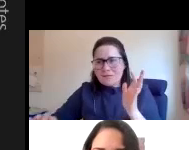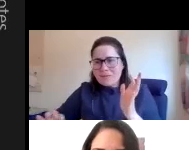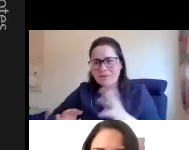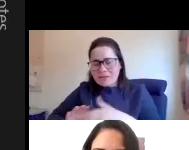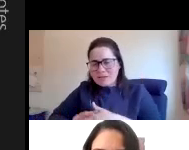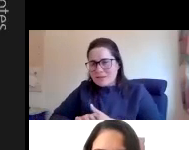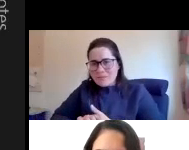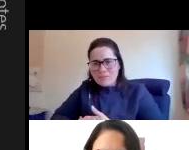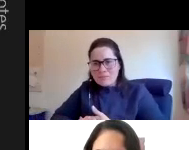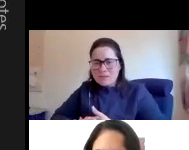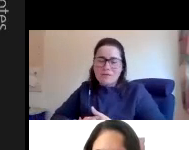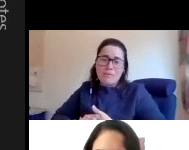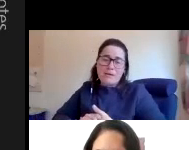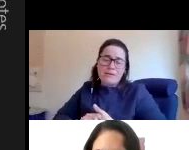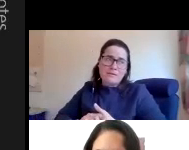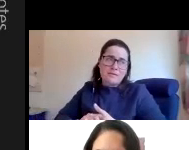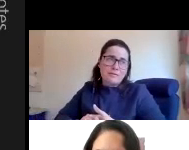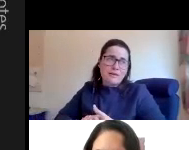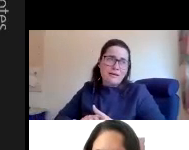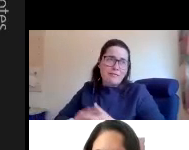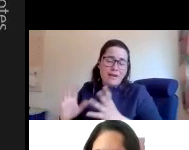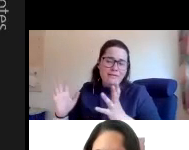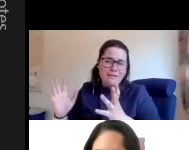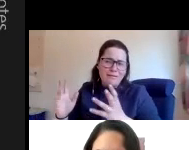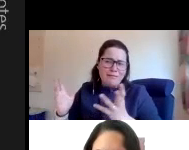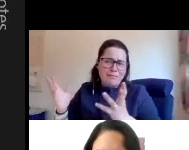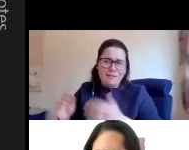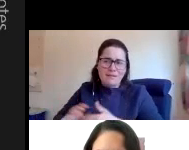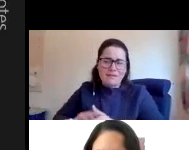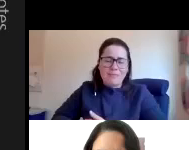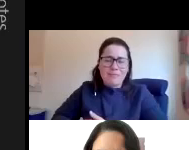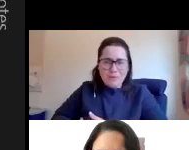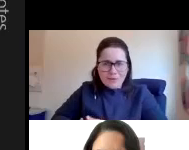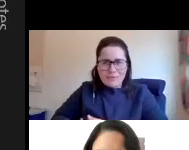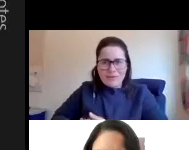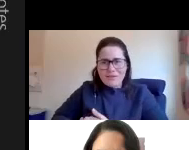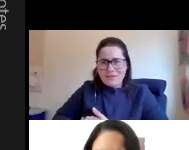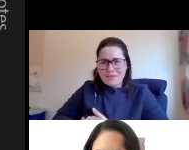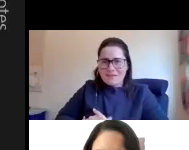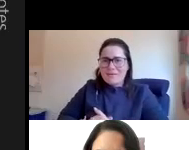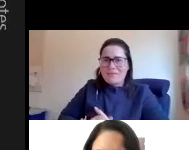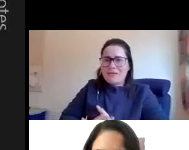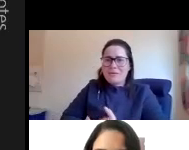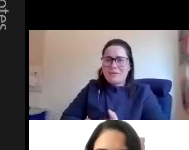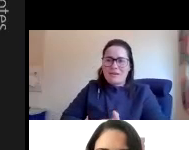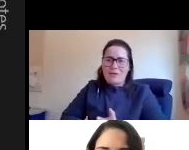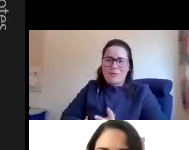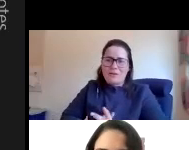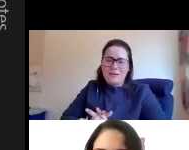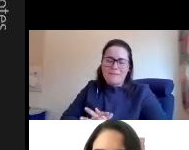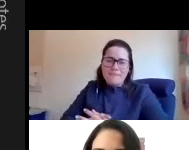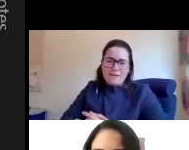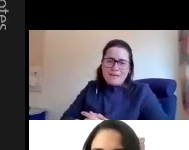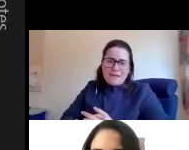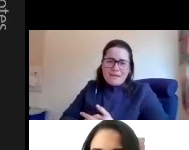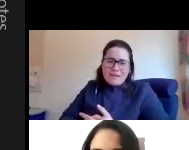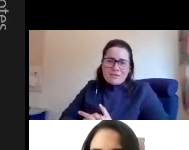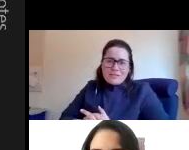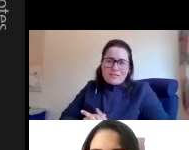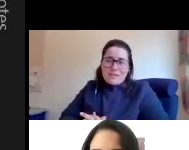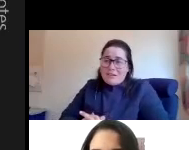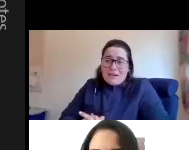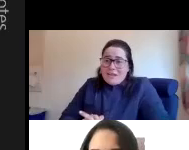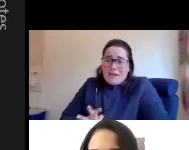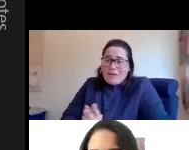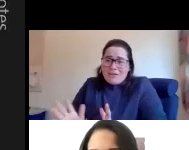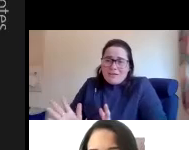Esta es una palabrita que está, bueno, no una palabrita, sino una frase que está muy de moda, que se llama manejo integrado de cuenca.